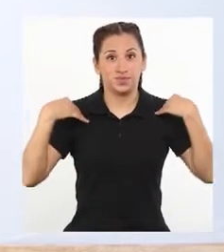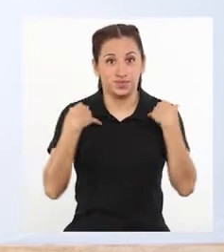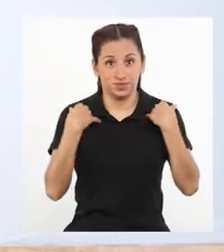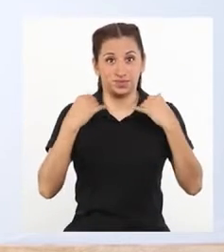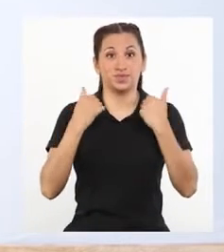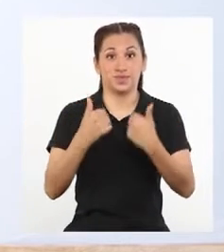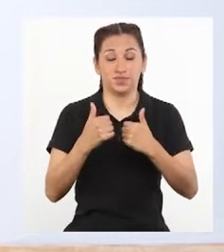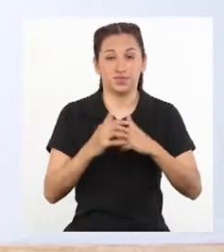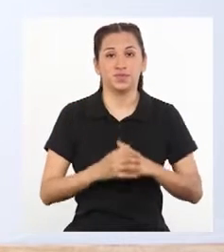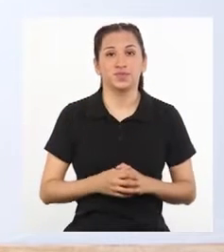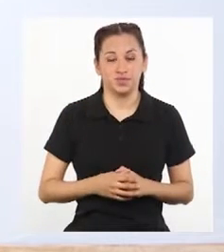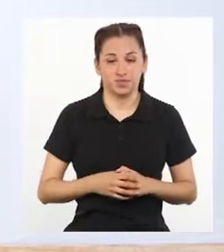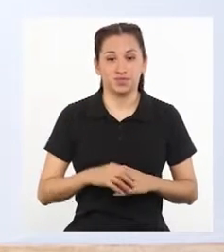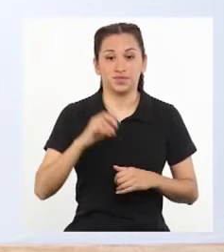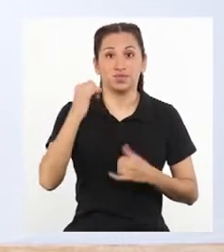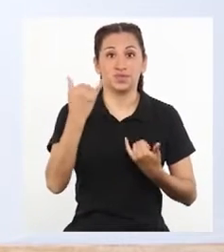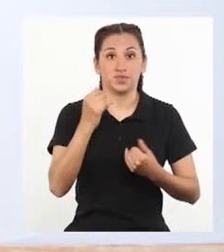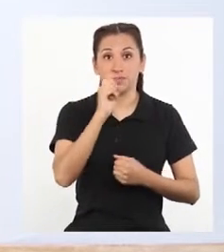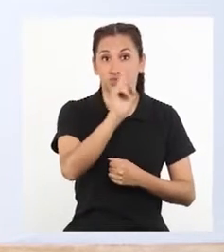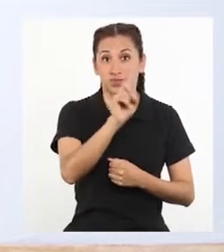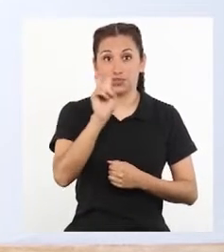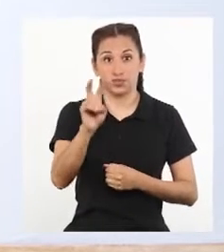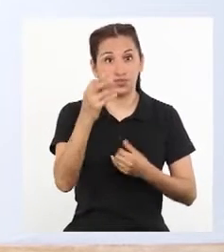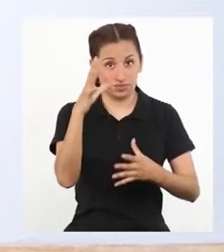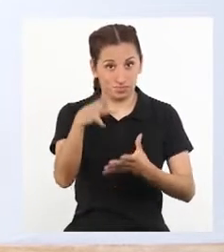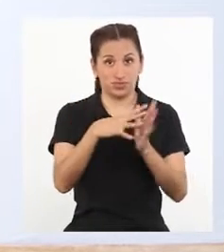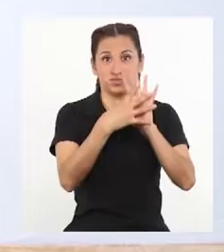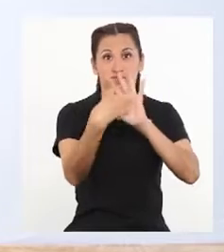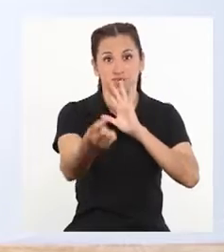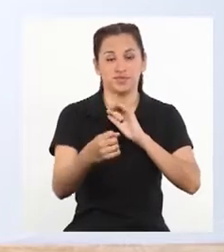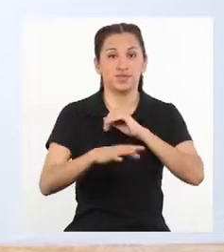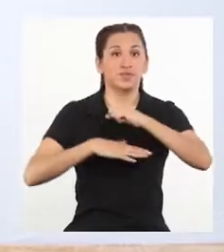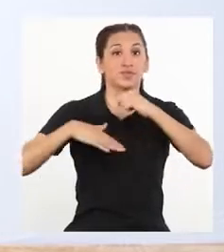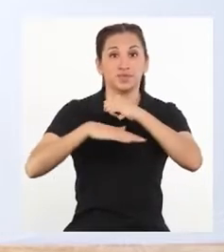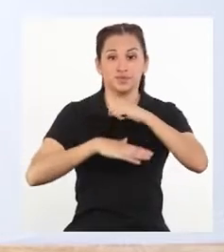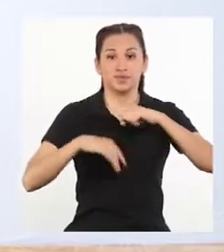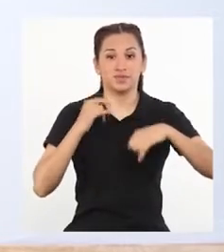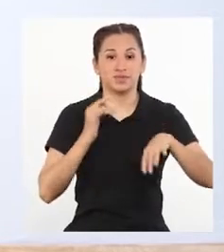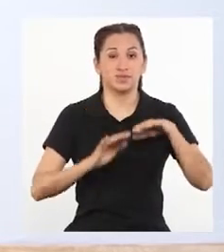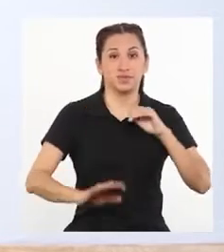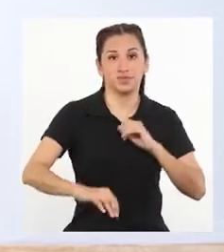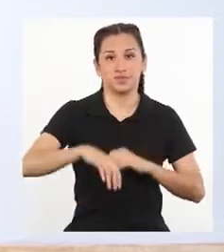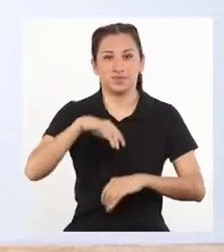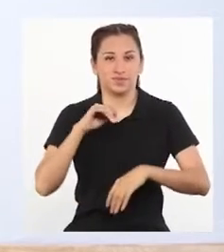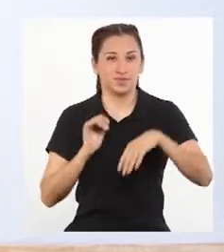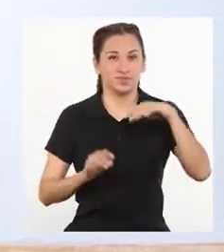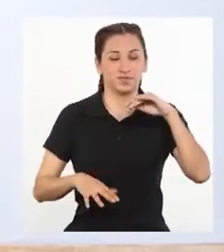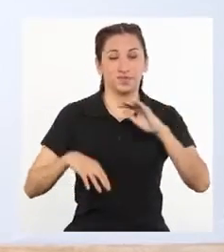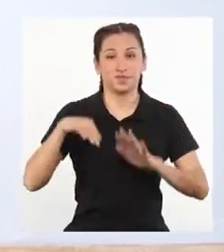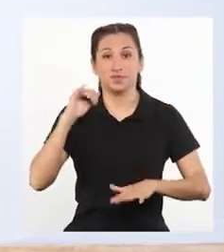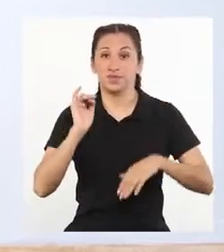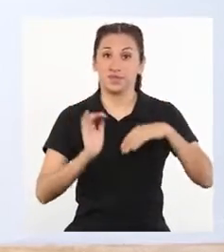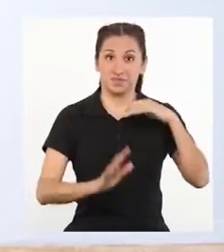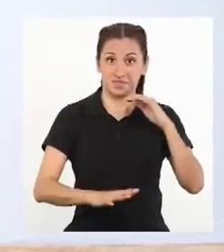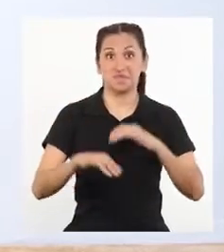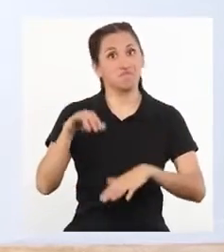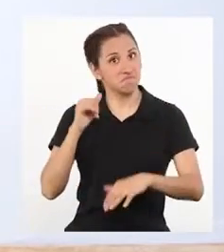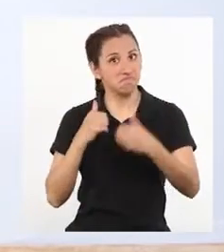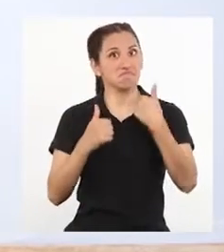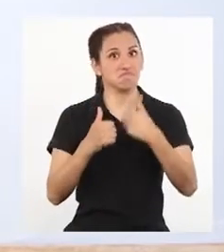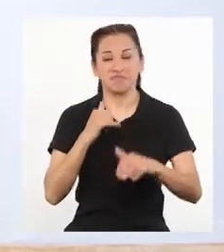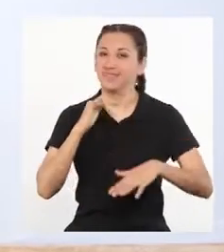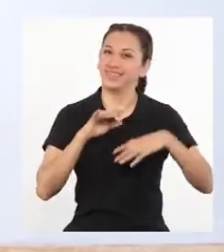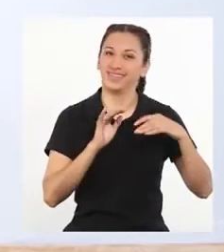cadera. Combinamos el primer paso con el segundo. Va. Básico. Eso es básico. Muy